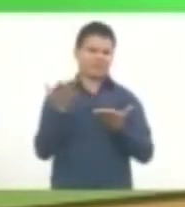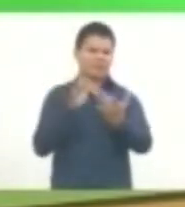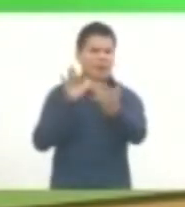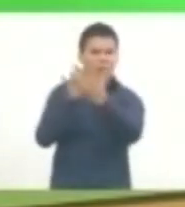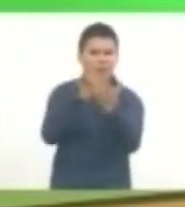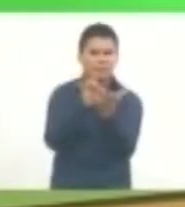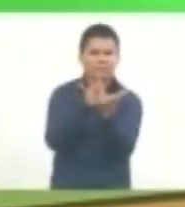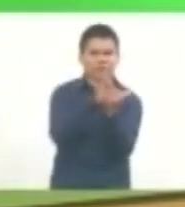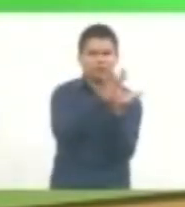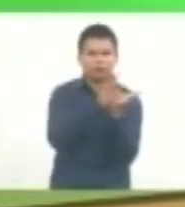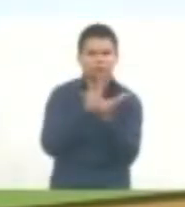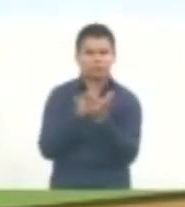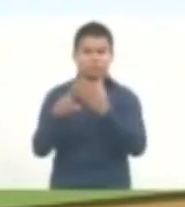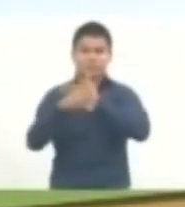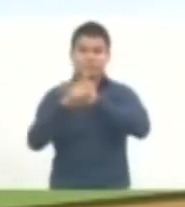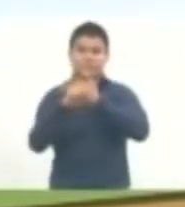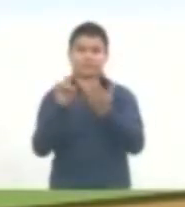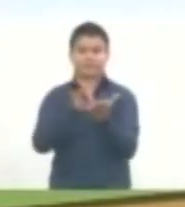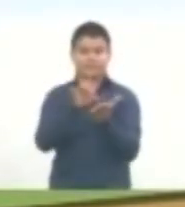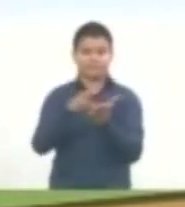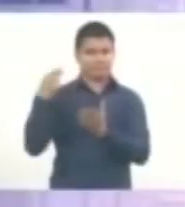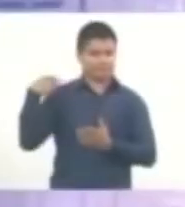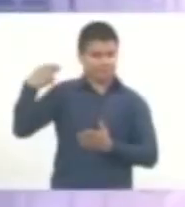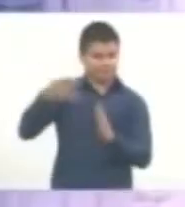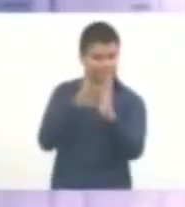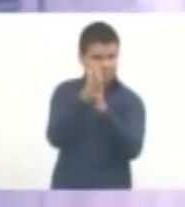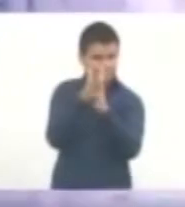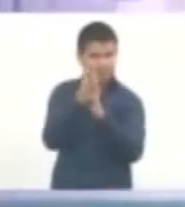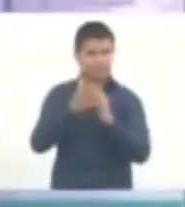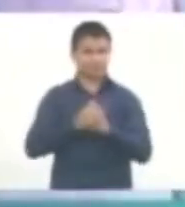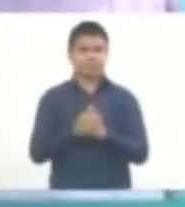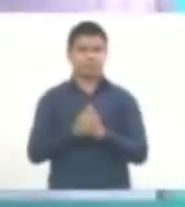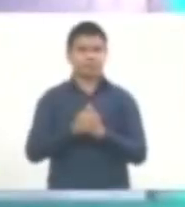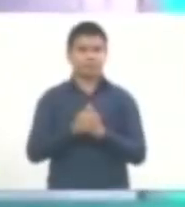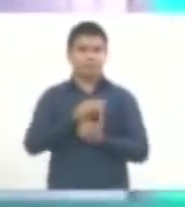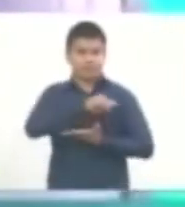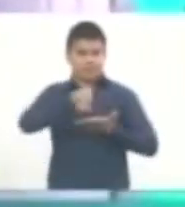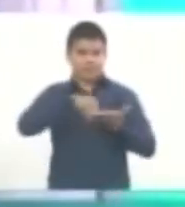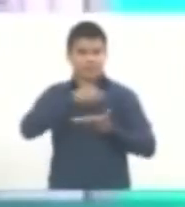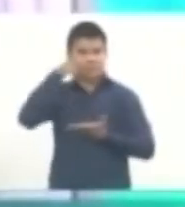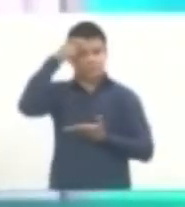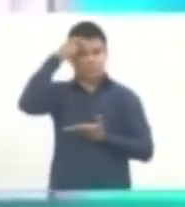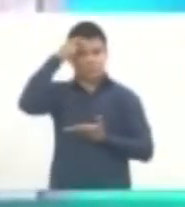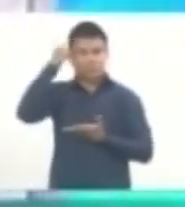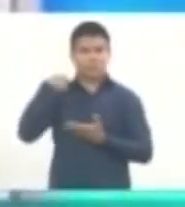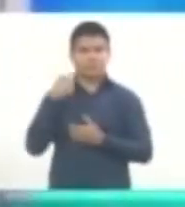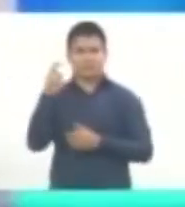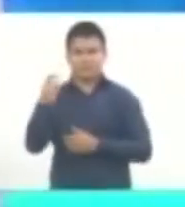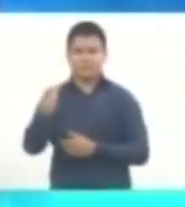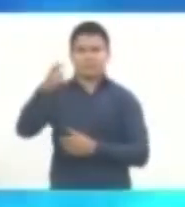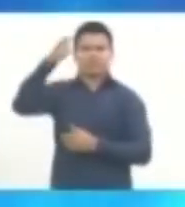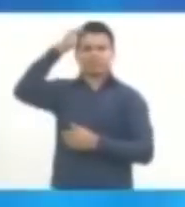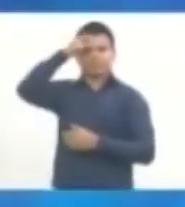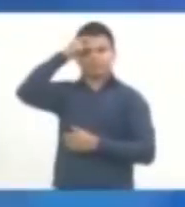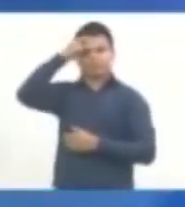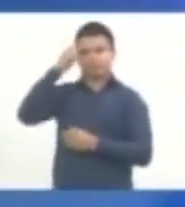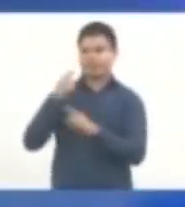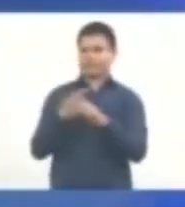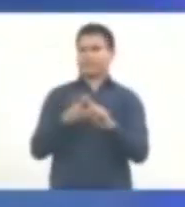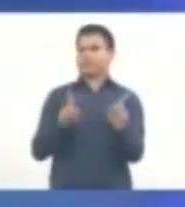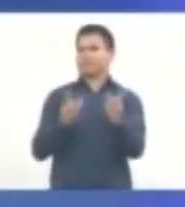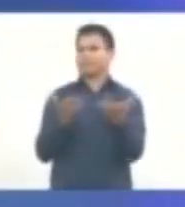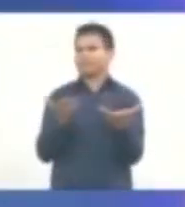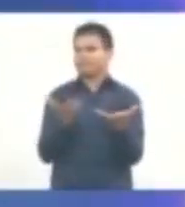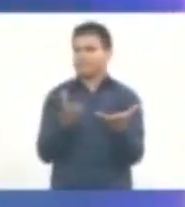sus controvertidos trinos. Aquí está la historia. La señorita Atlántico no cumplió su sueño de traer la corona, pero sí sacudió las